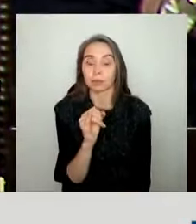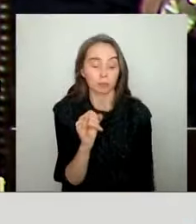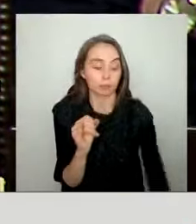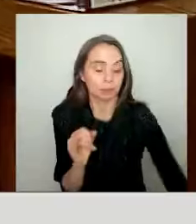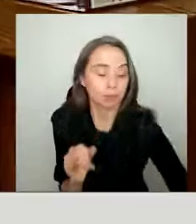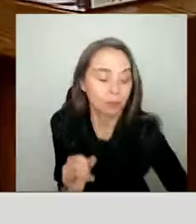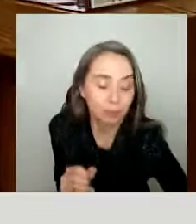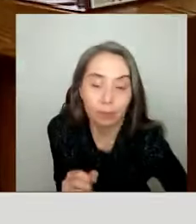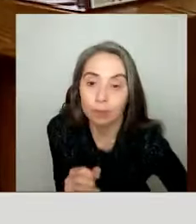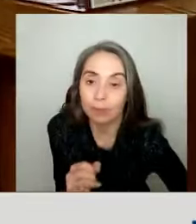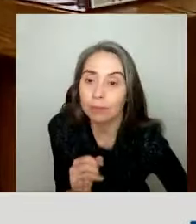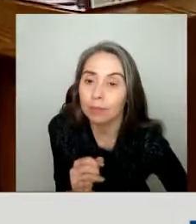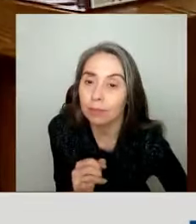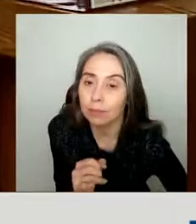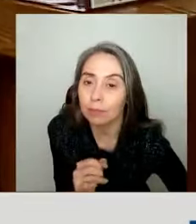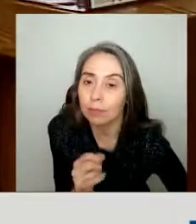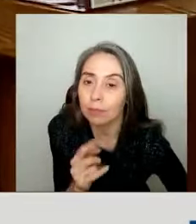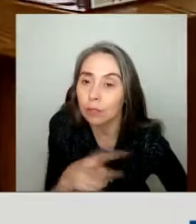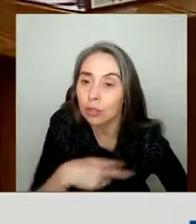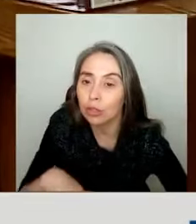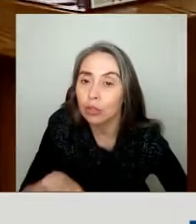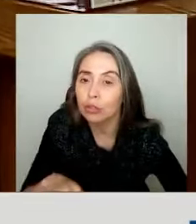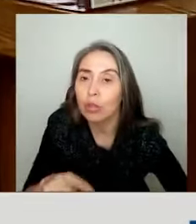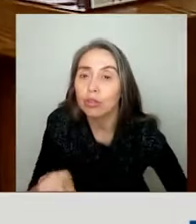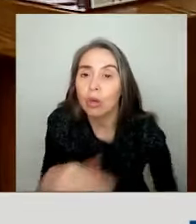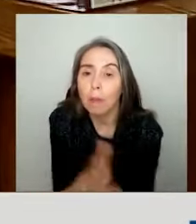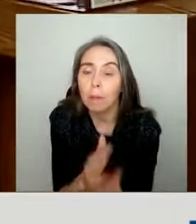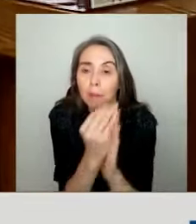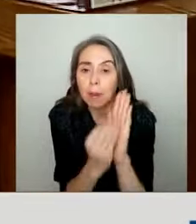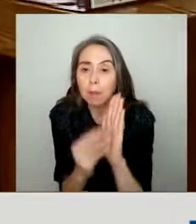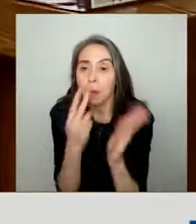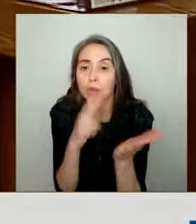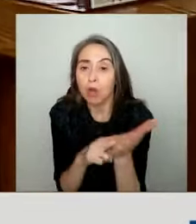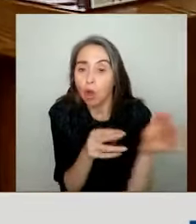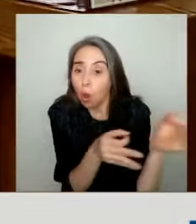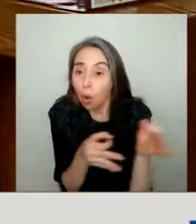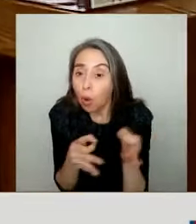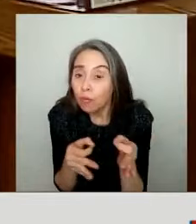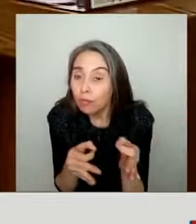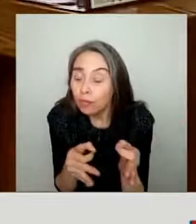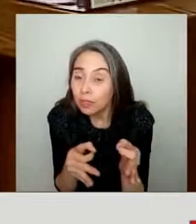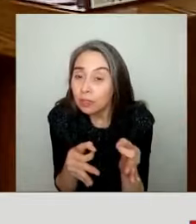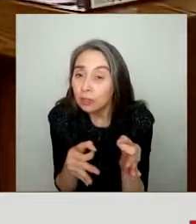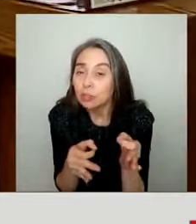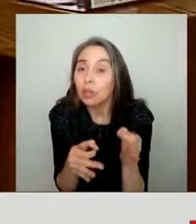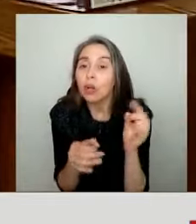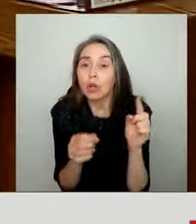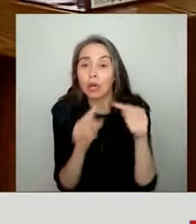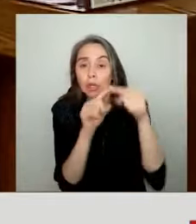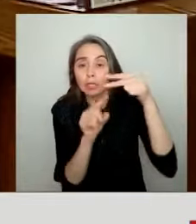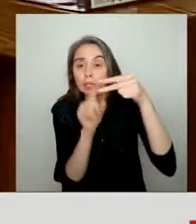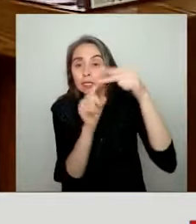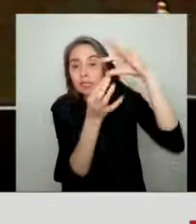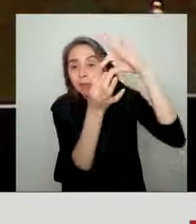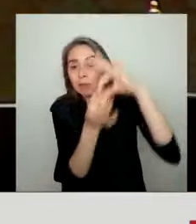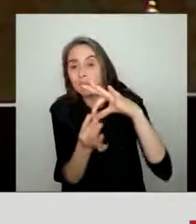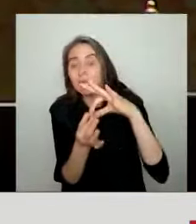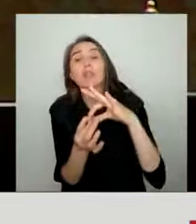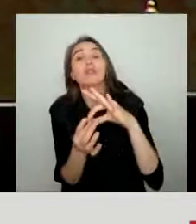lo lo revisamos nosotros en el momento de que se hace el oficio si es consecuencia directa del otr No no va incluido dentro del oficio